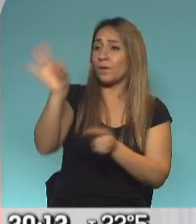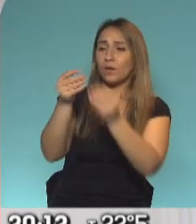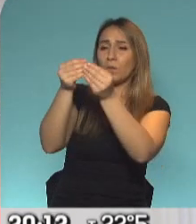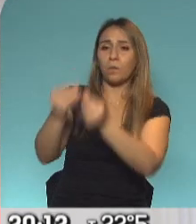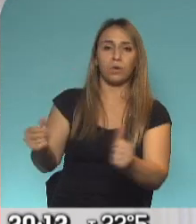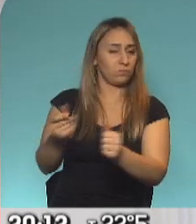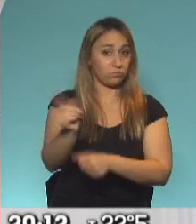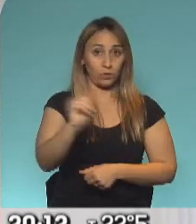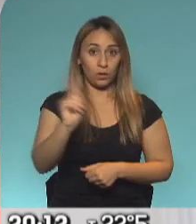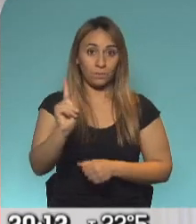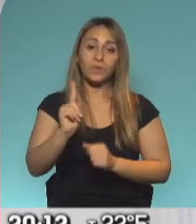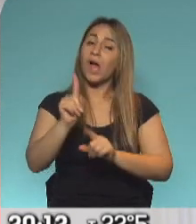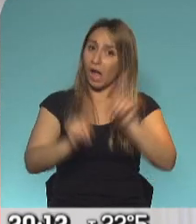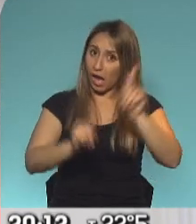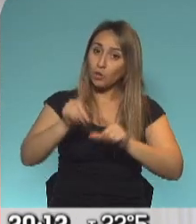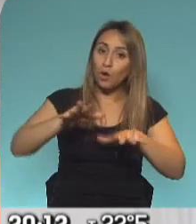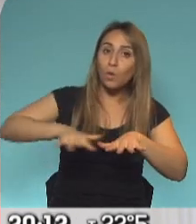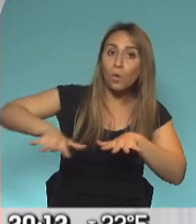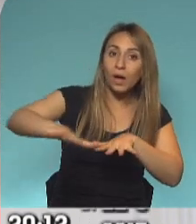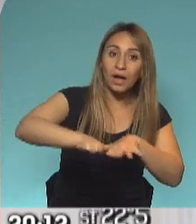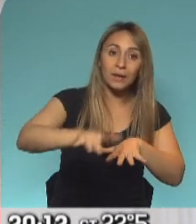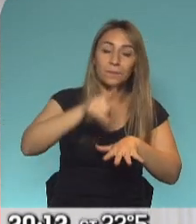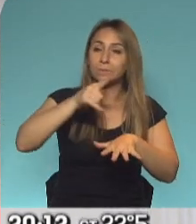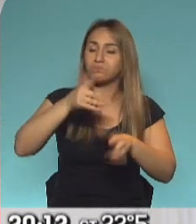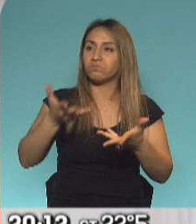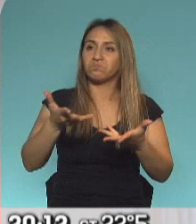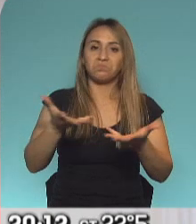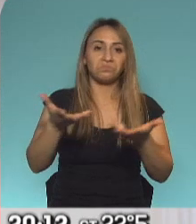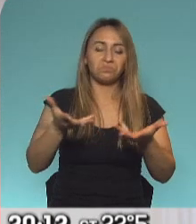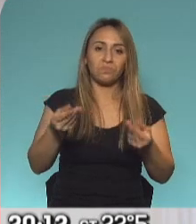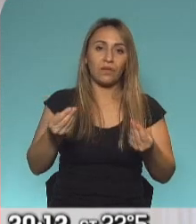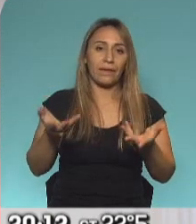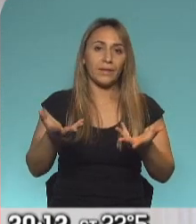haya zonas donde estén prácticamente todas las